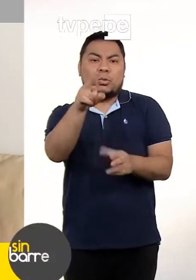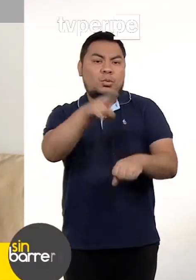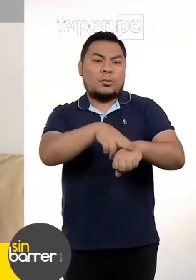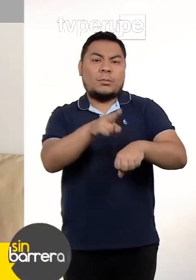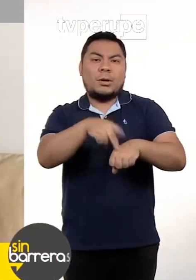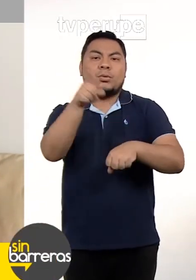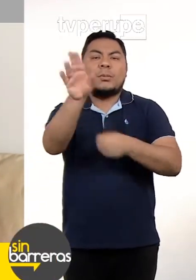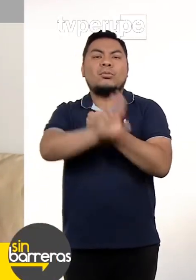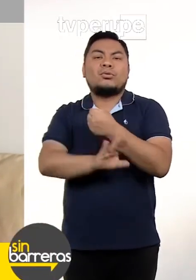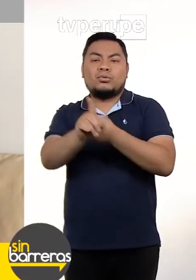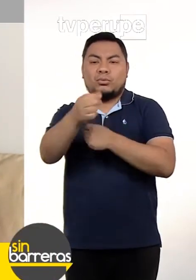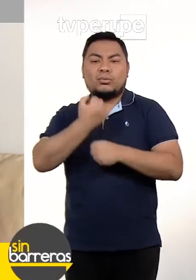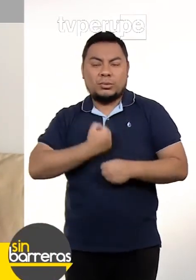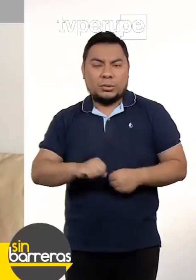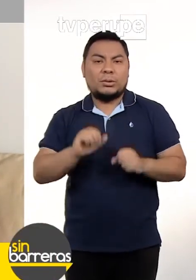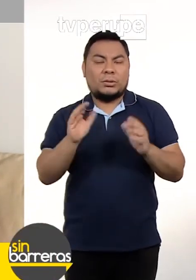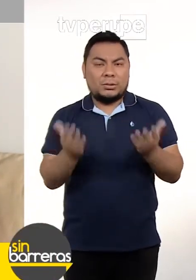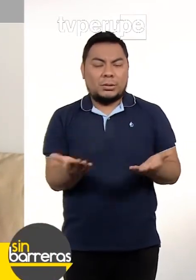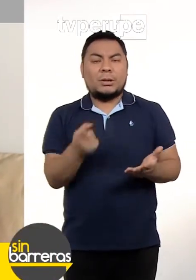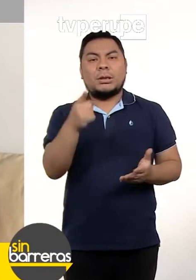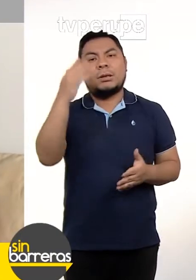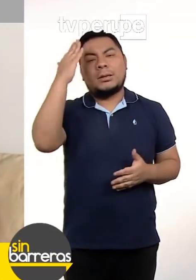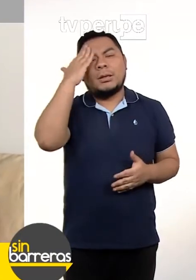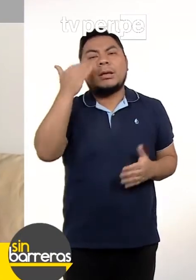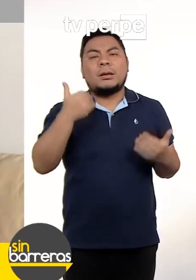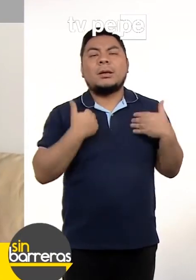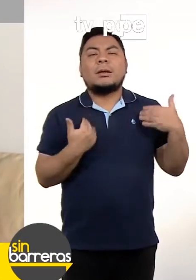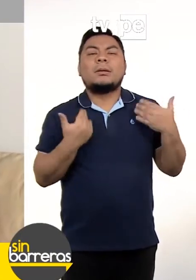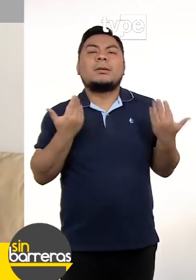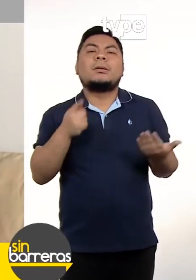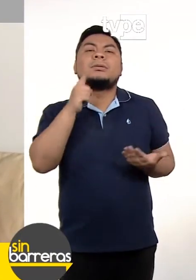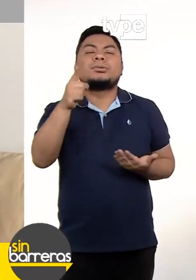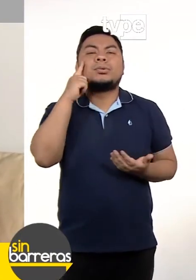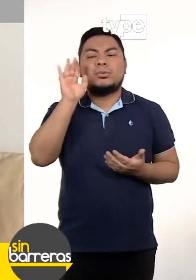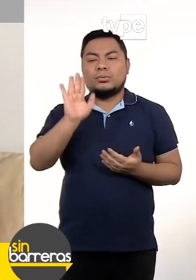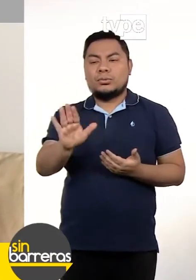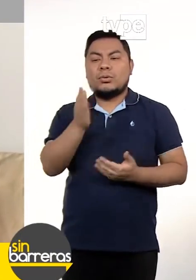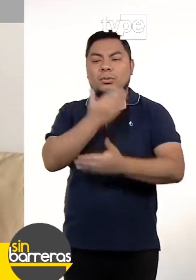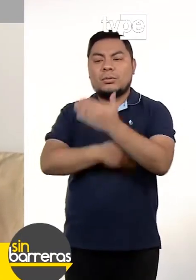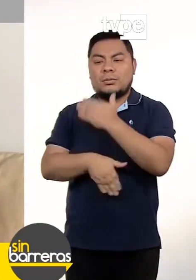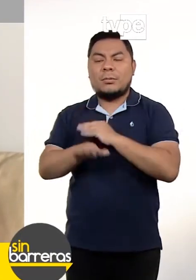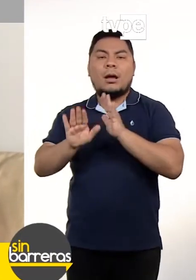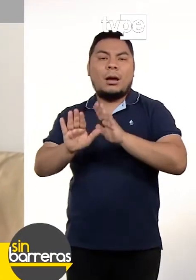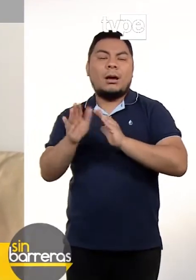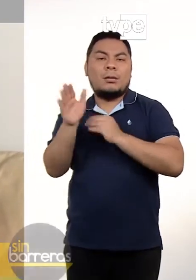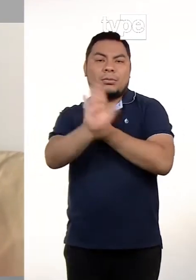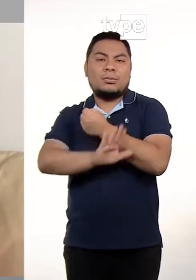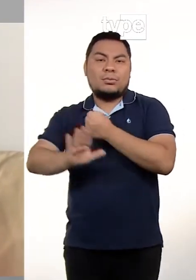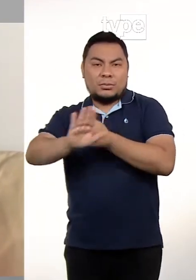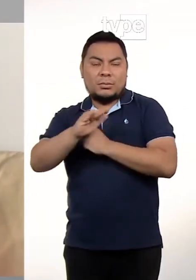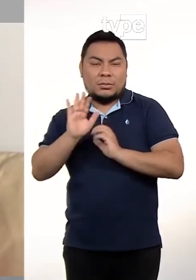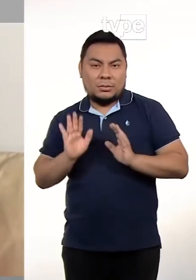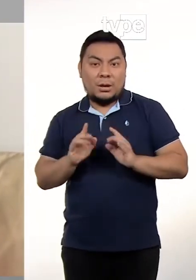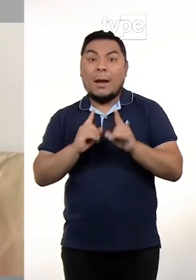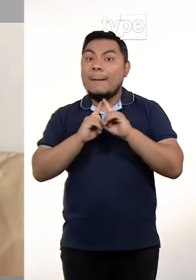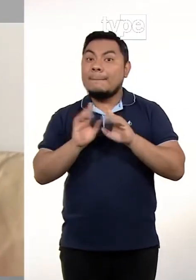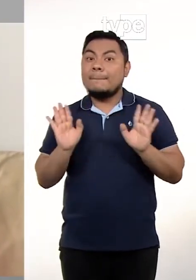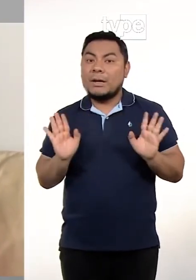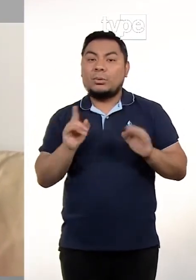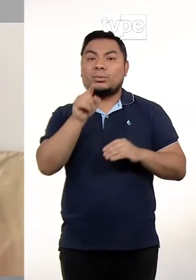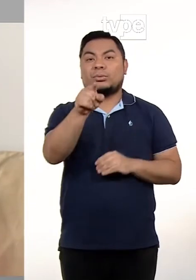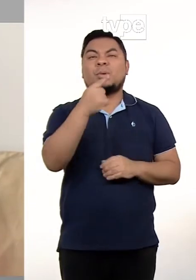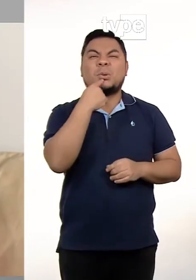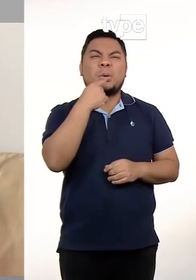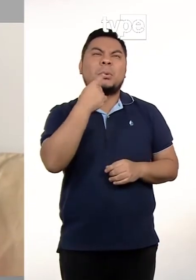bienestar de nuestros niños y nuestras niñas, sobre todo teniendo en cuenta su condición de discapacidad. Pero si ya